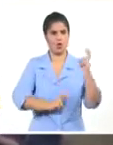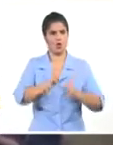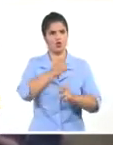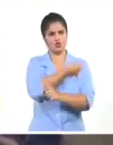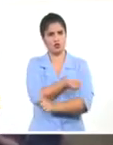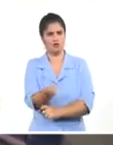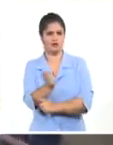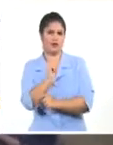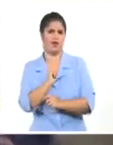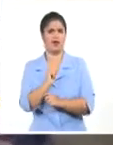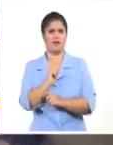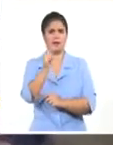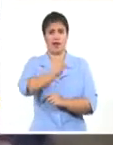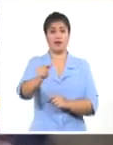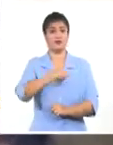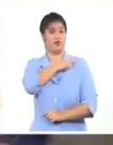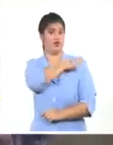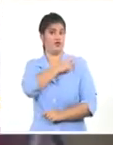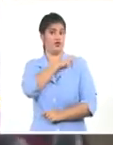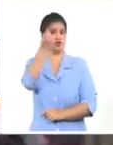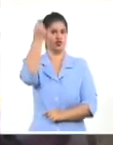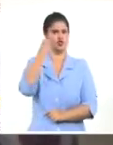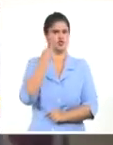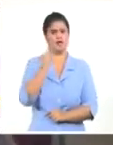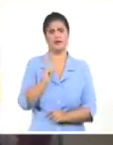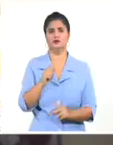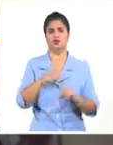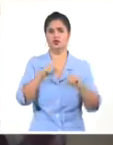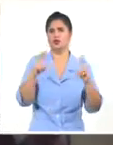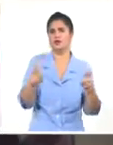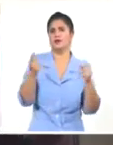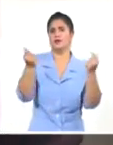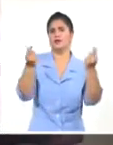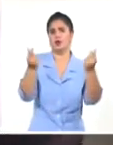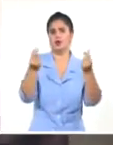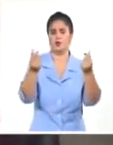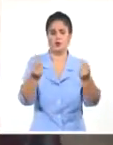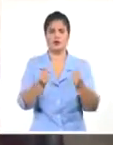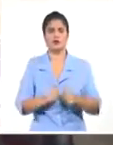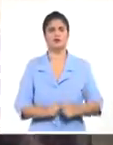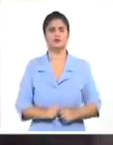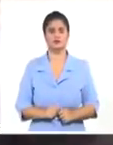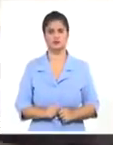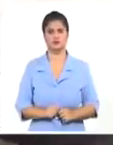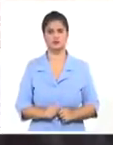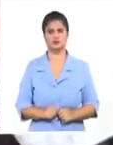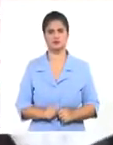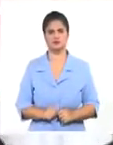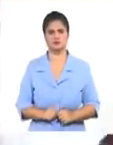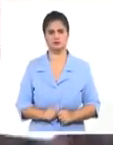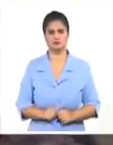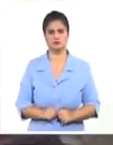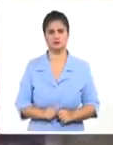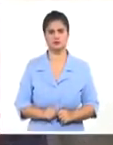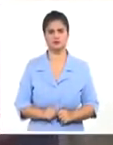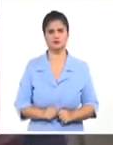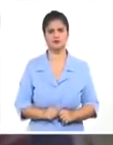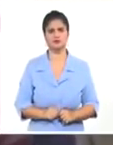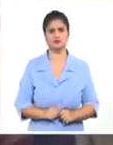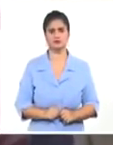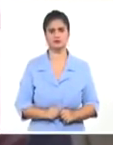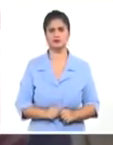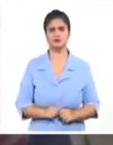población pase de destinatario, de sentir que lo que va es a recibir el hecho económico,